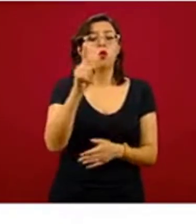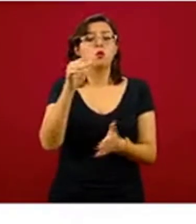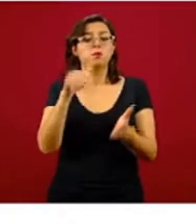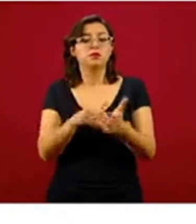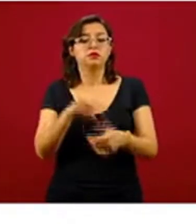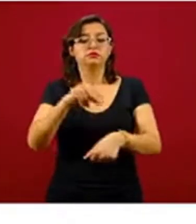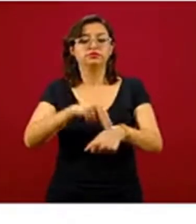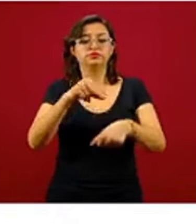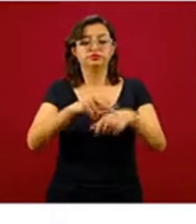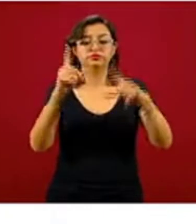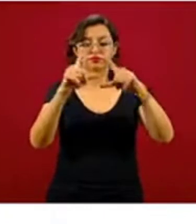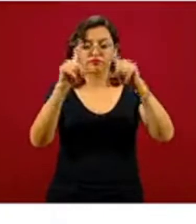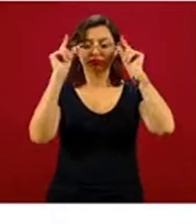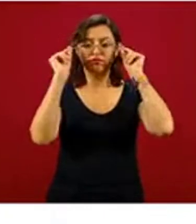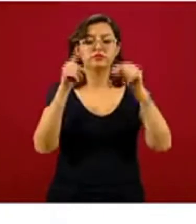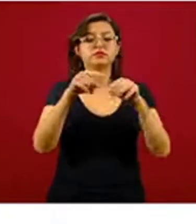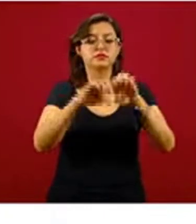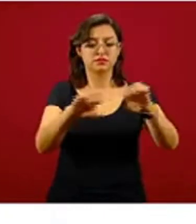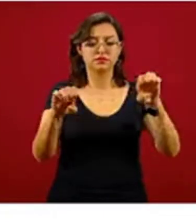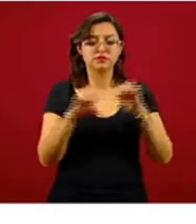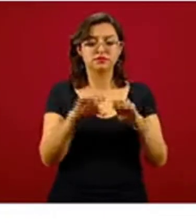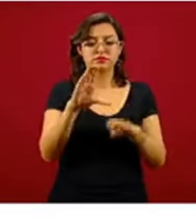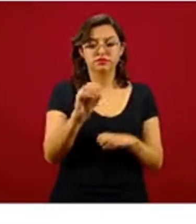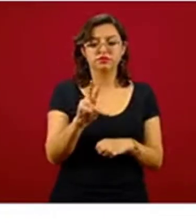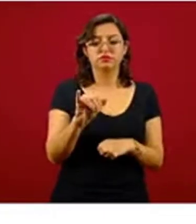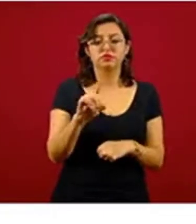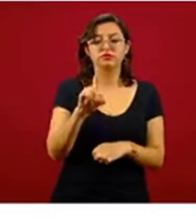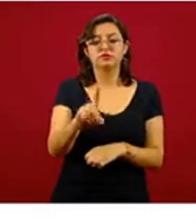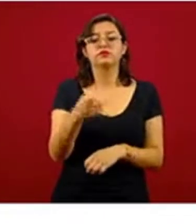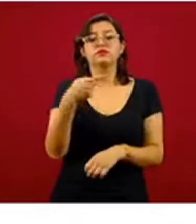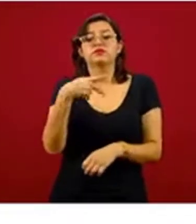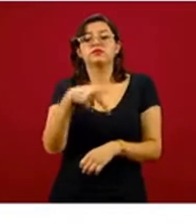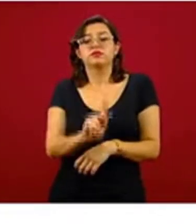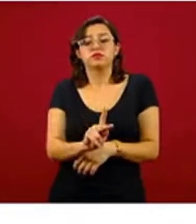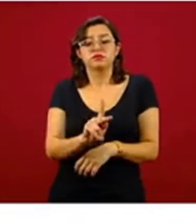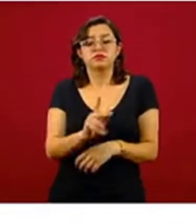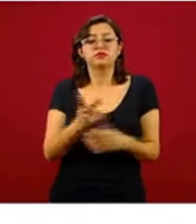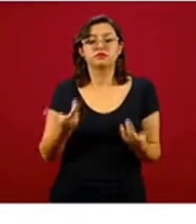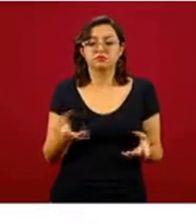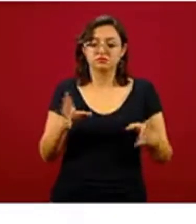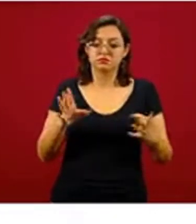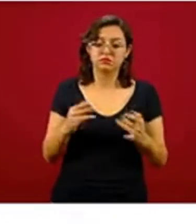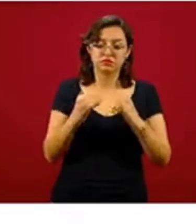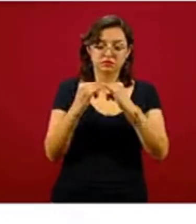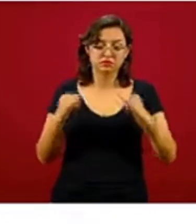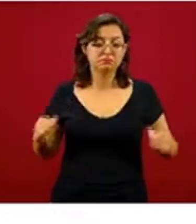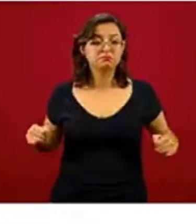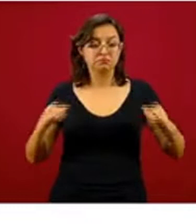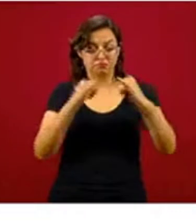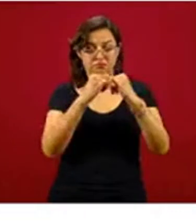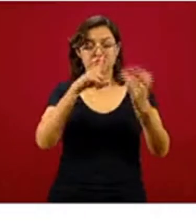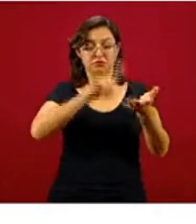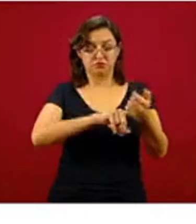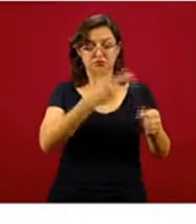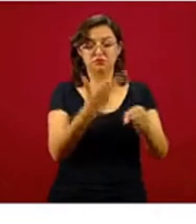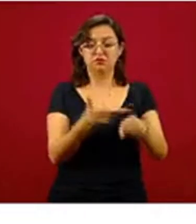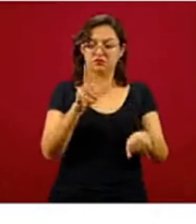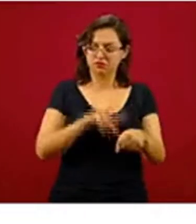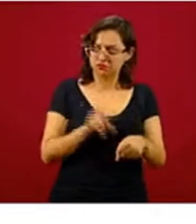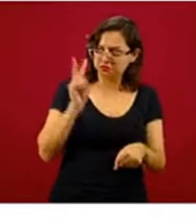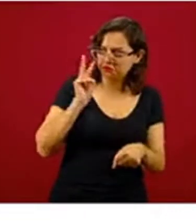enfermeras integrantes de equipos COVID, pero en este caso postulados por las propias instituciones por